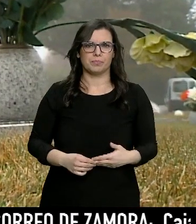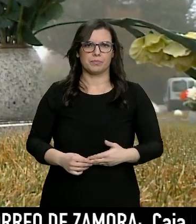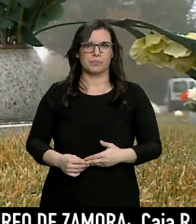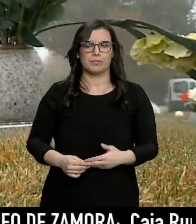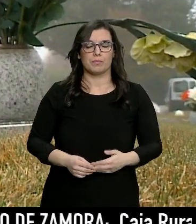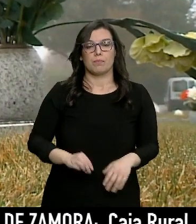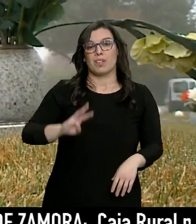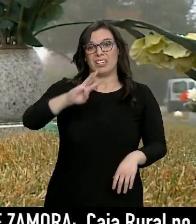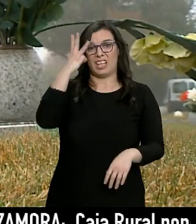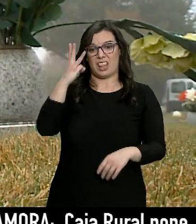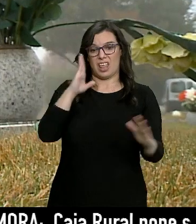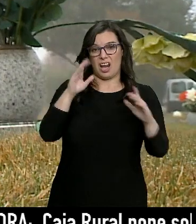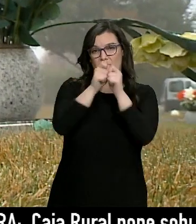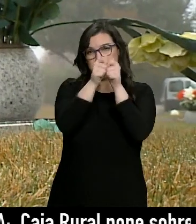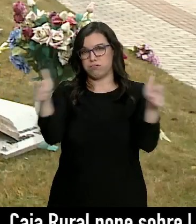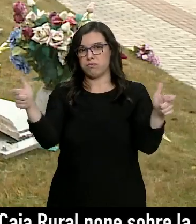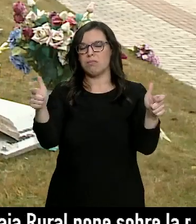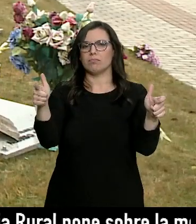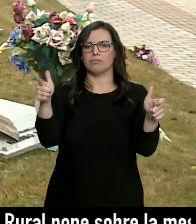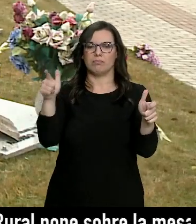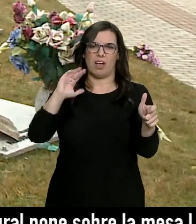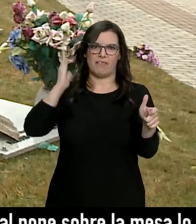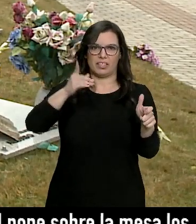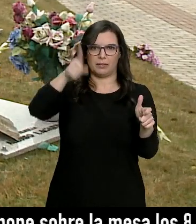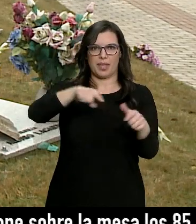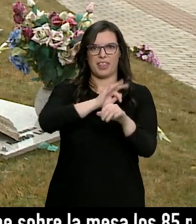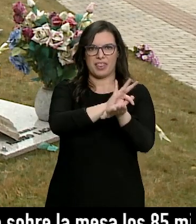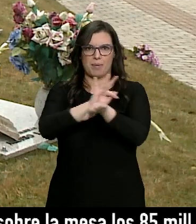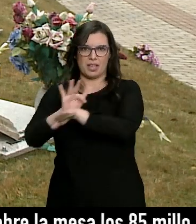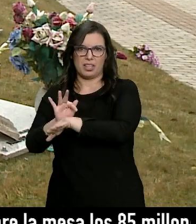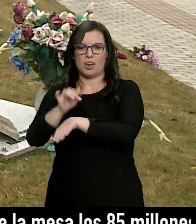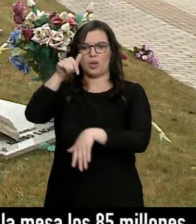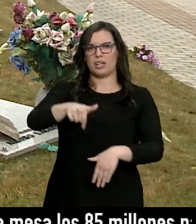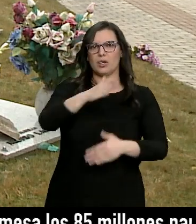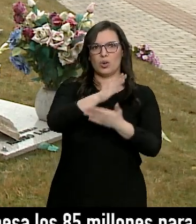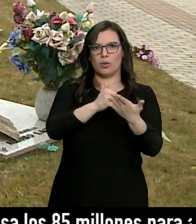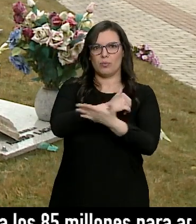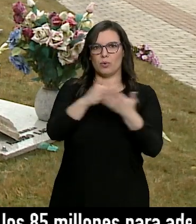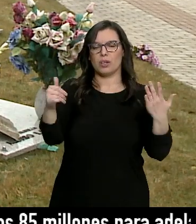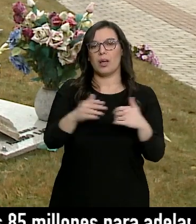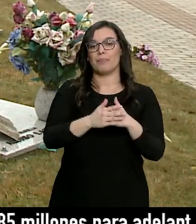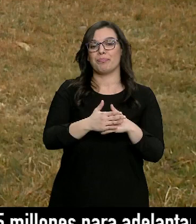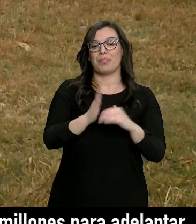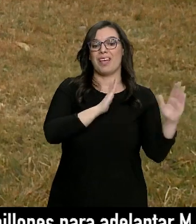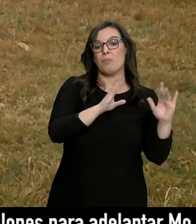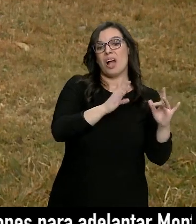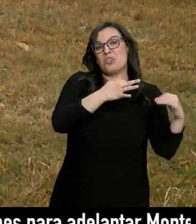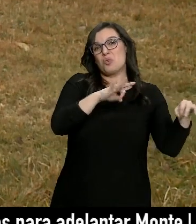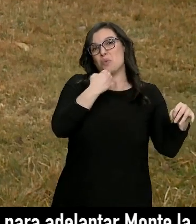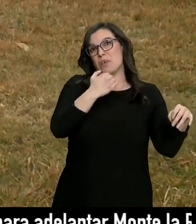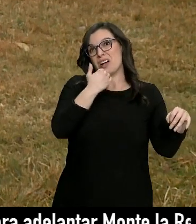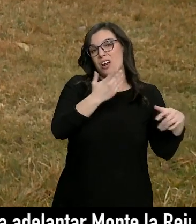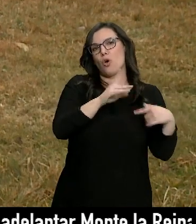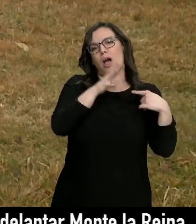La tercera ola de la pandemia comienza a llegar hasta los cementerios de nuestra comunidad. Después de una cierta normalidad, los fallecimientos